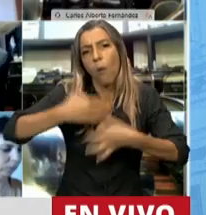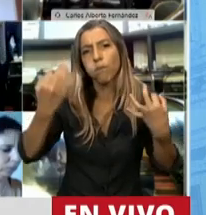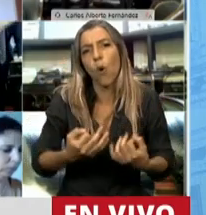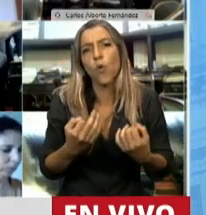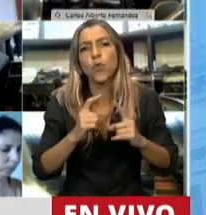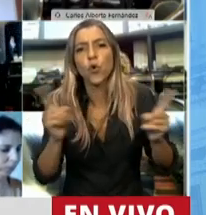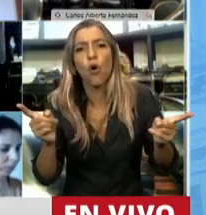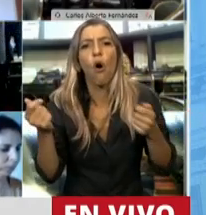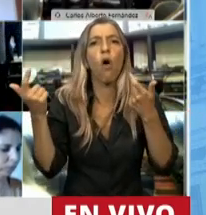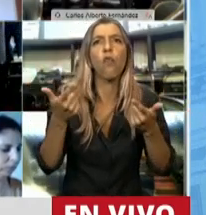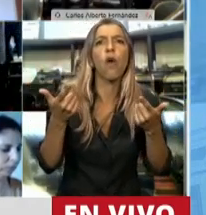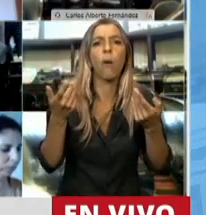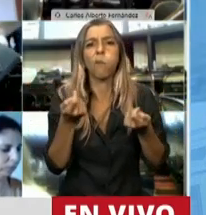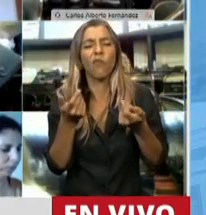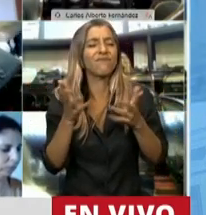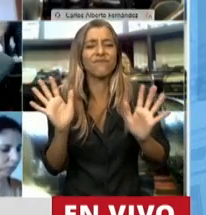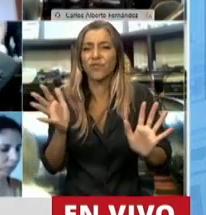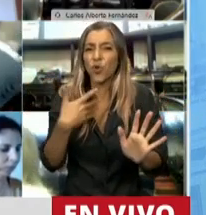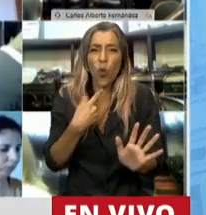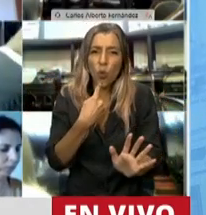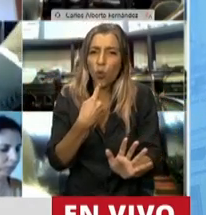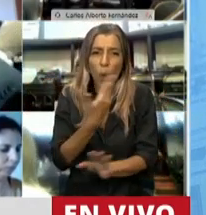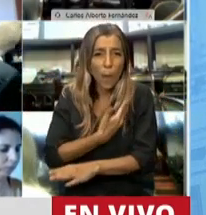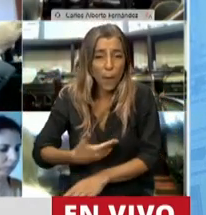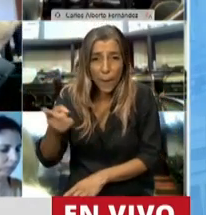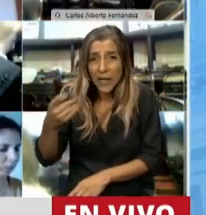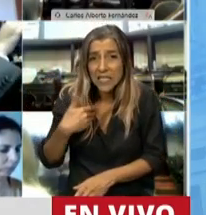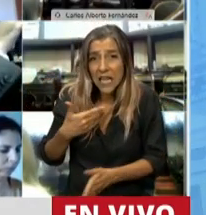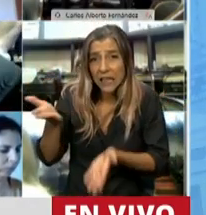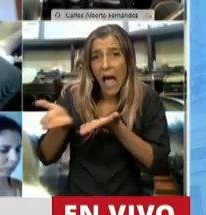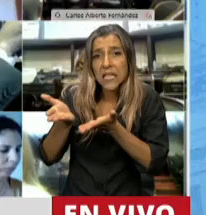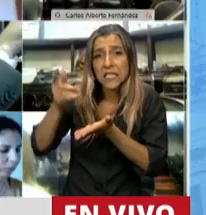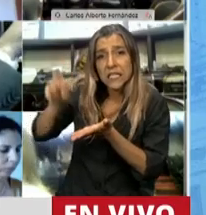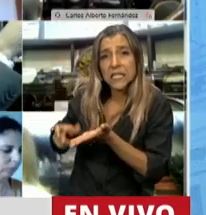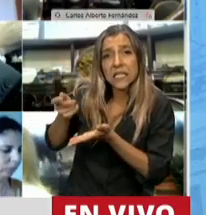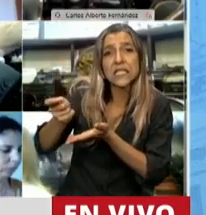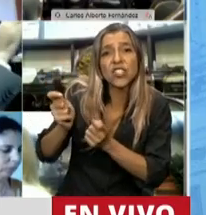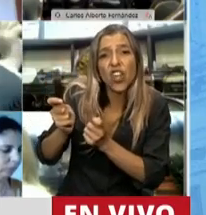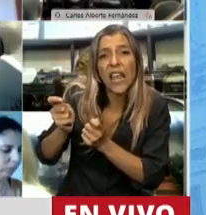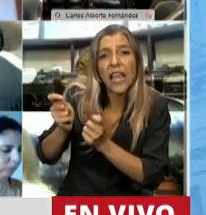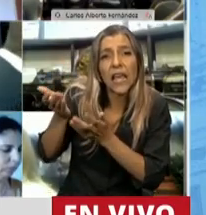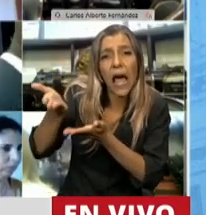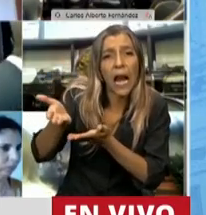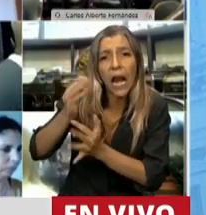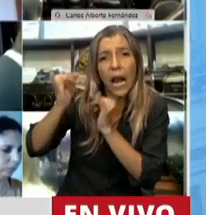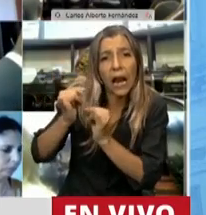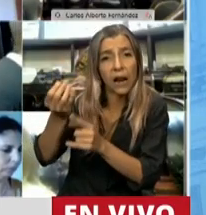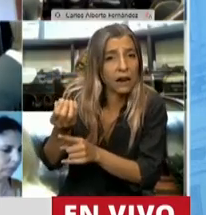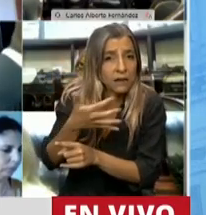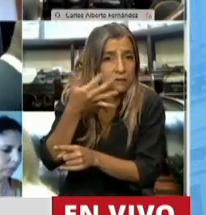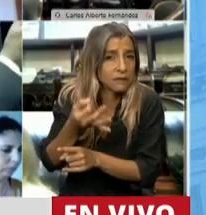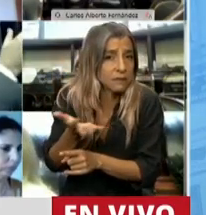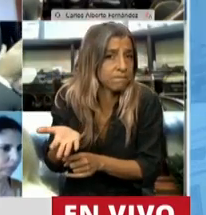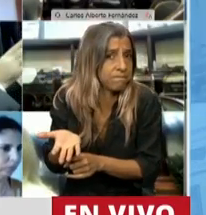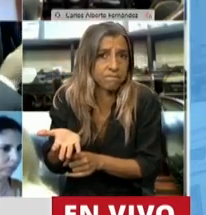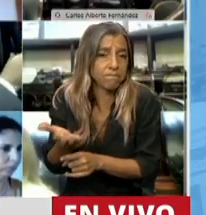formado, quizás está mal asesorado, no quiero pensar que tenga mala fe para darle la razón. Por lo tanto, señor presidente, yo